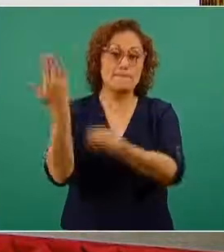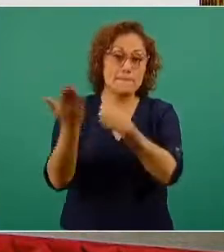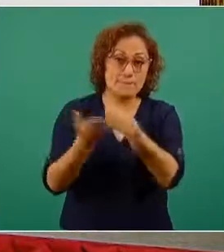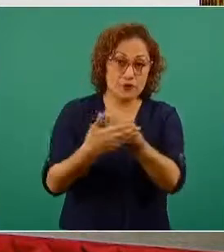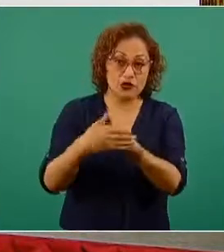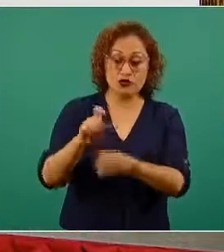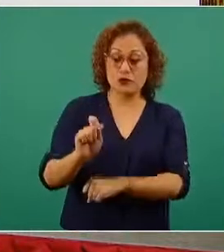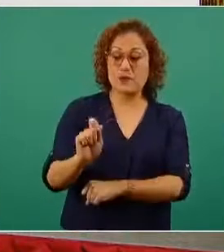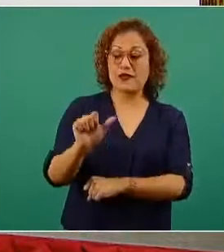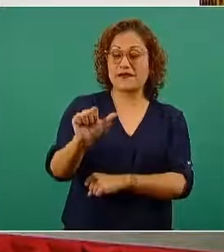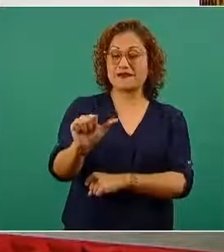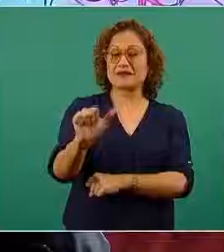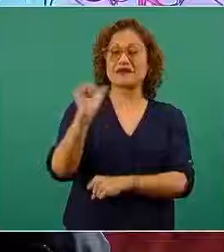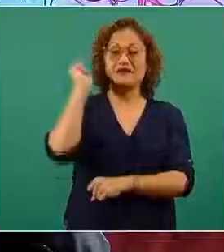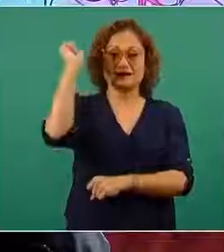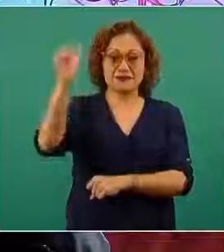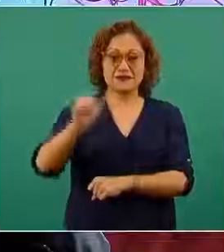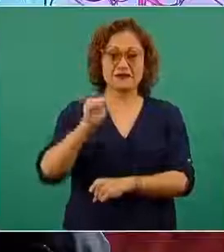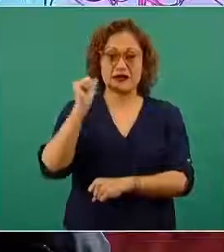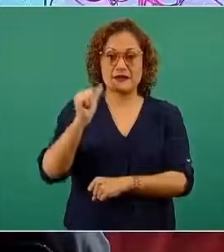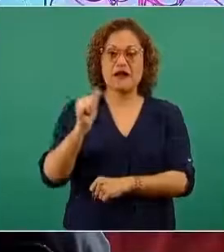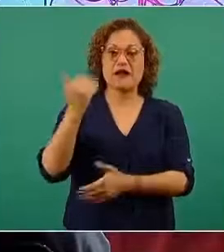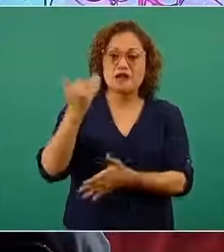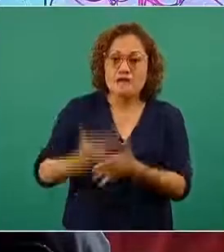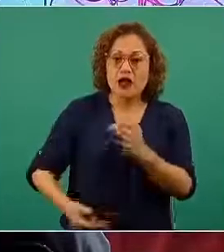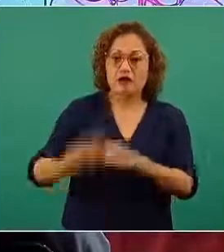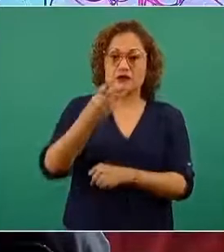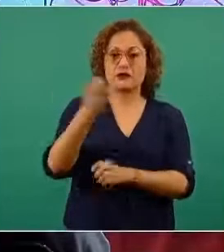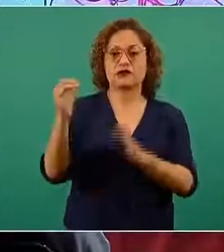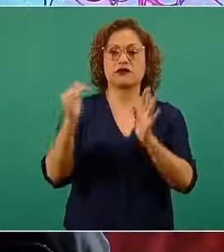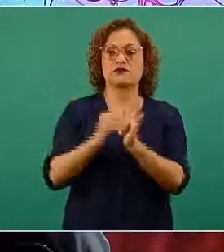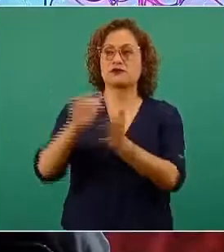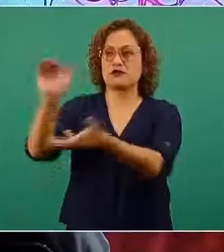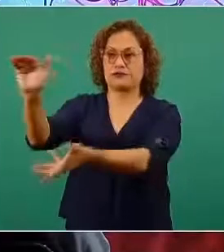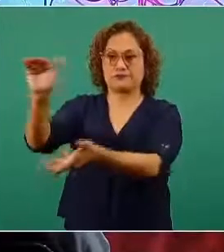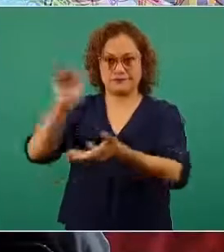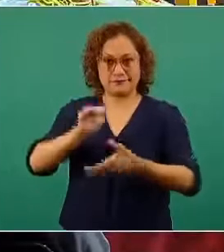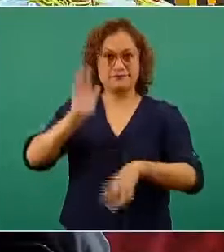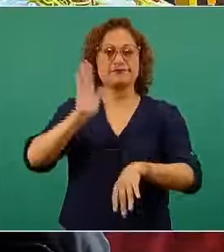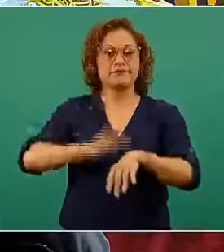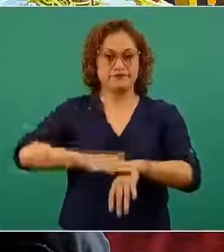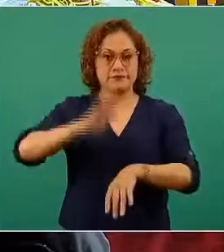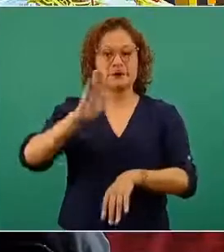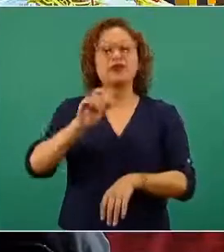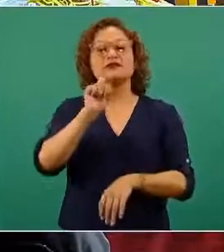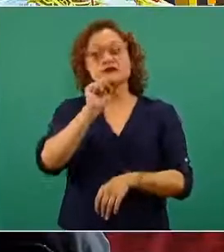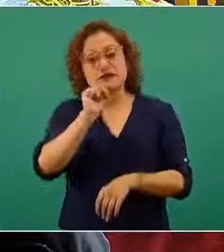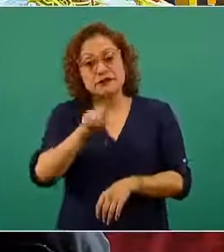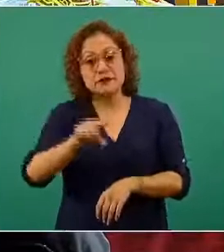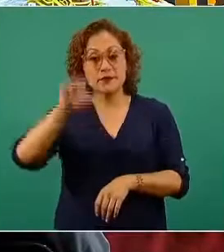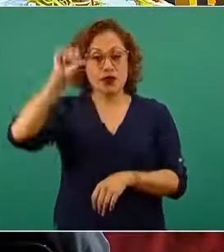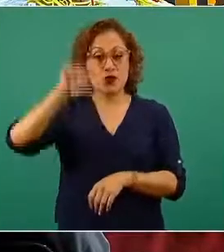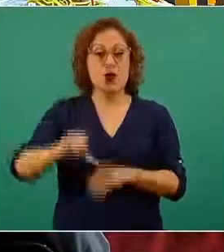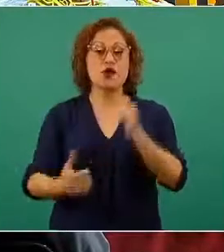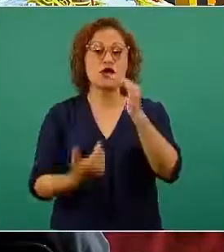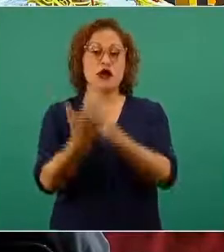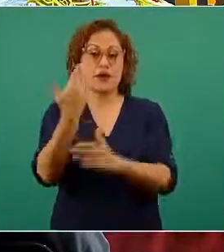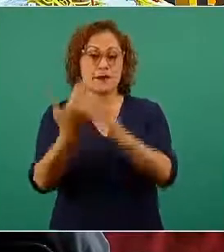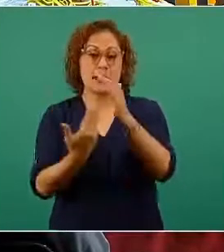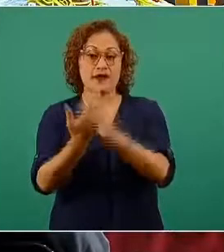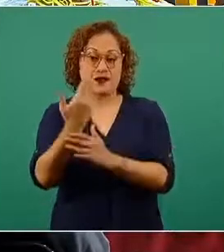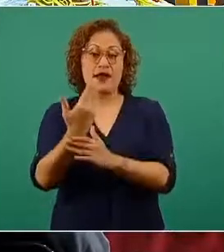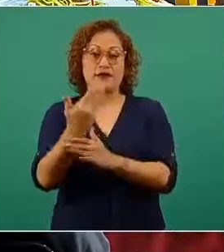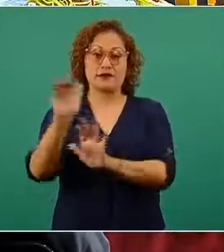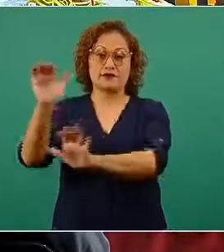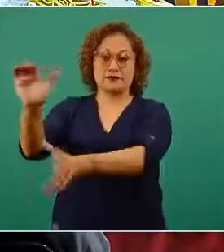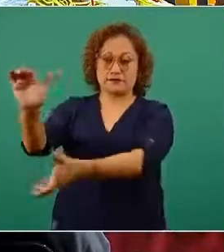las 300,000 que están pendientes. La siguiente, también hoy en la mañana, ya una vez que ha salido el sol,